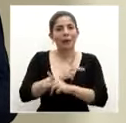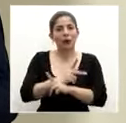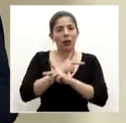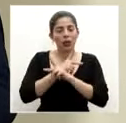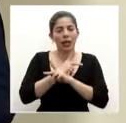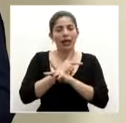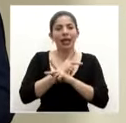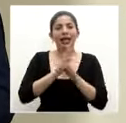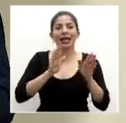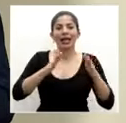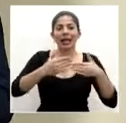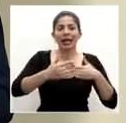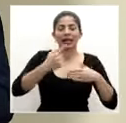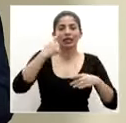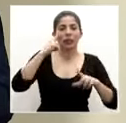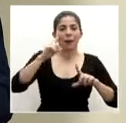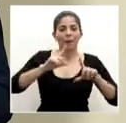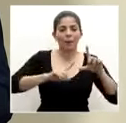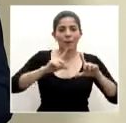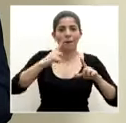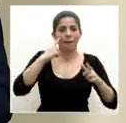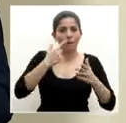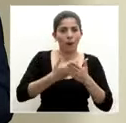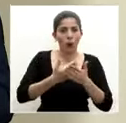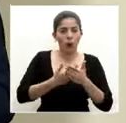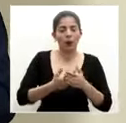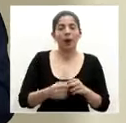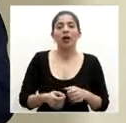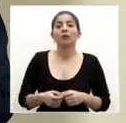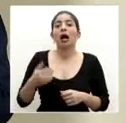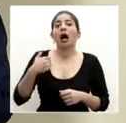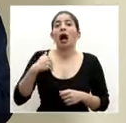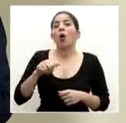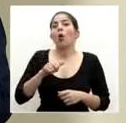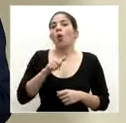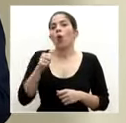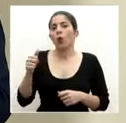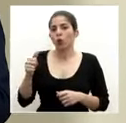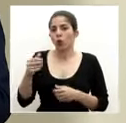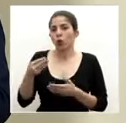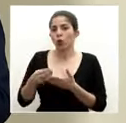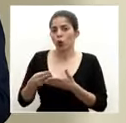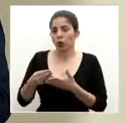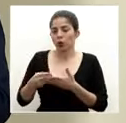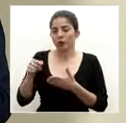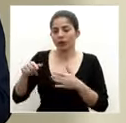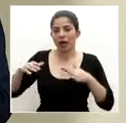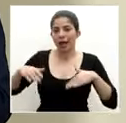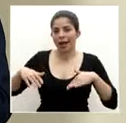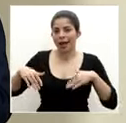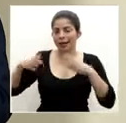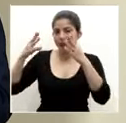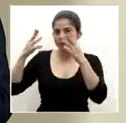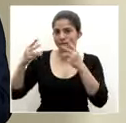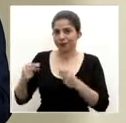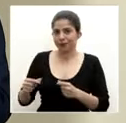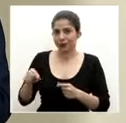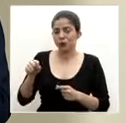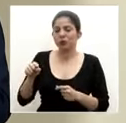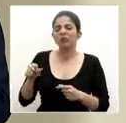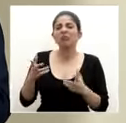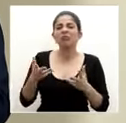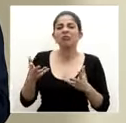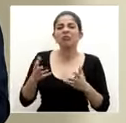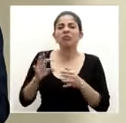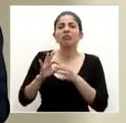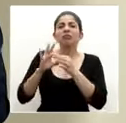protección, en kits de pruebas. Hay otro costo que todavía no hemos contabilizado, que es